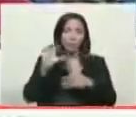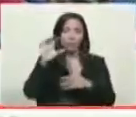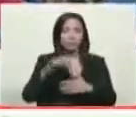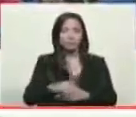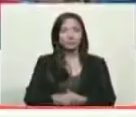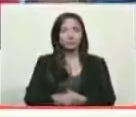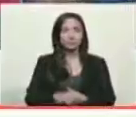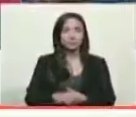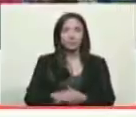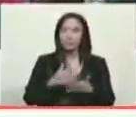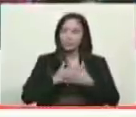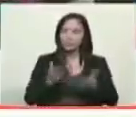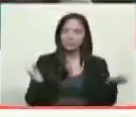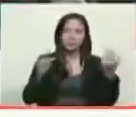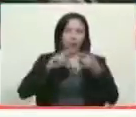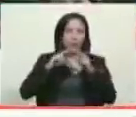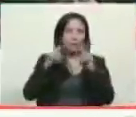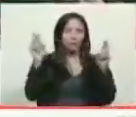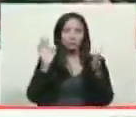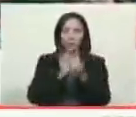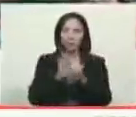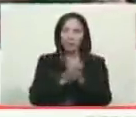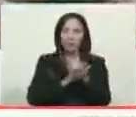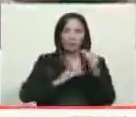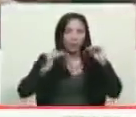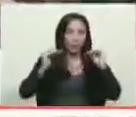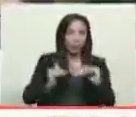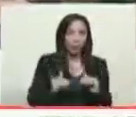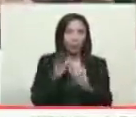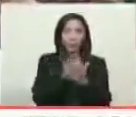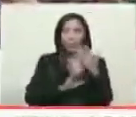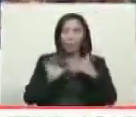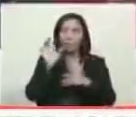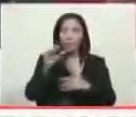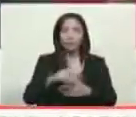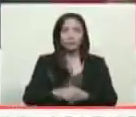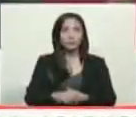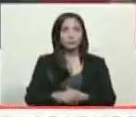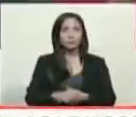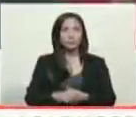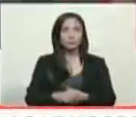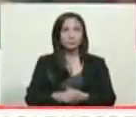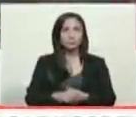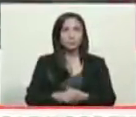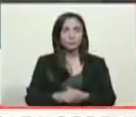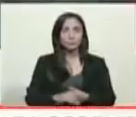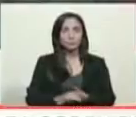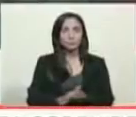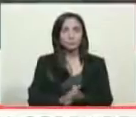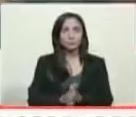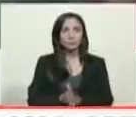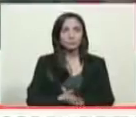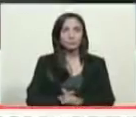y garantizando la paz y la estabilidad para el progreso de nuestra nación.